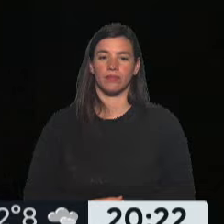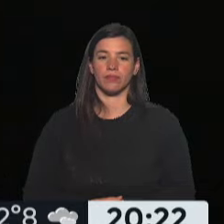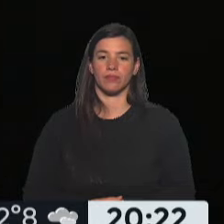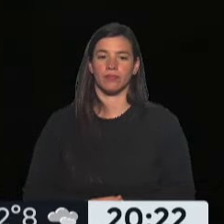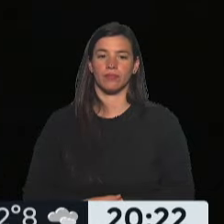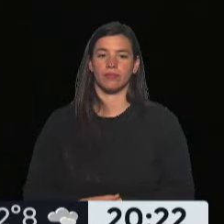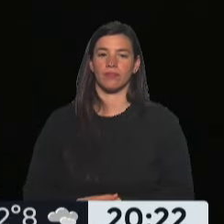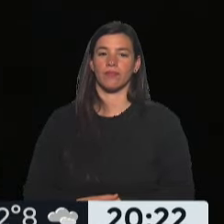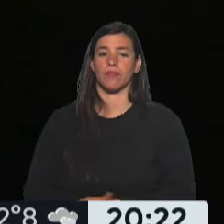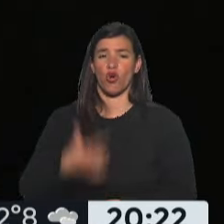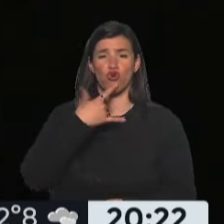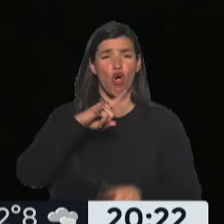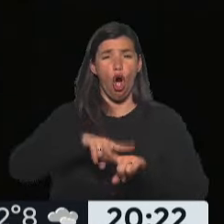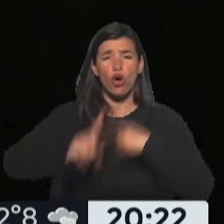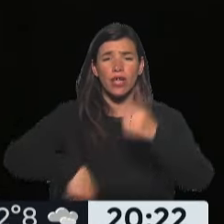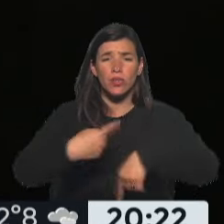Aquí está